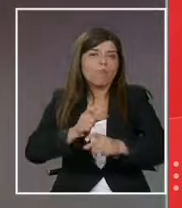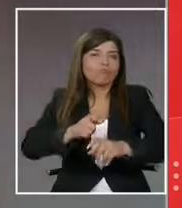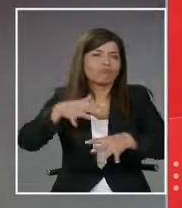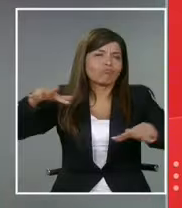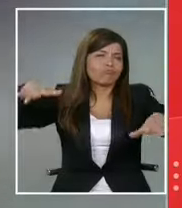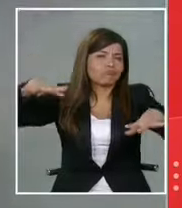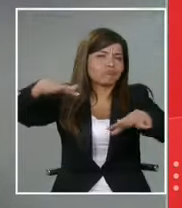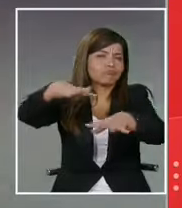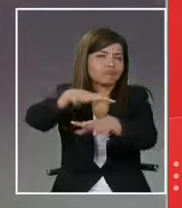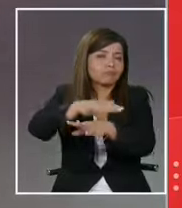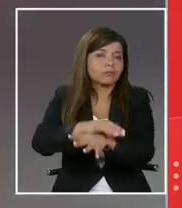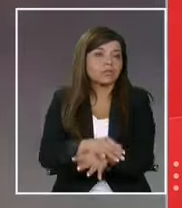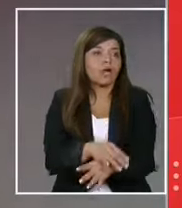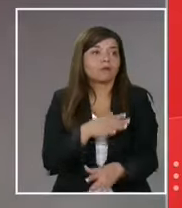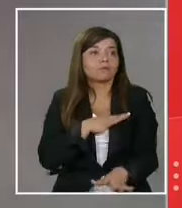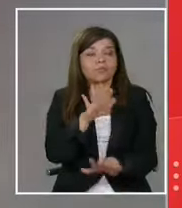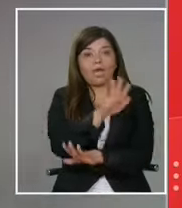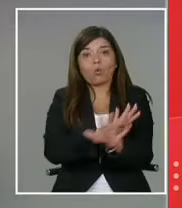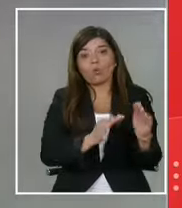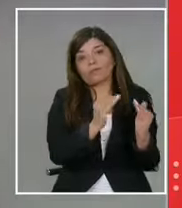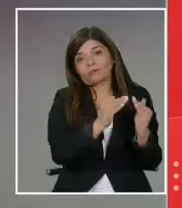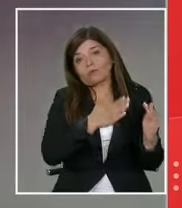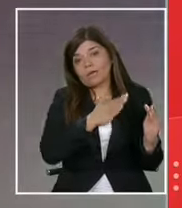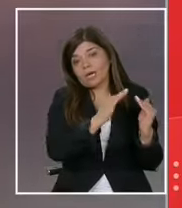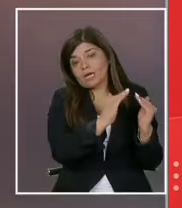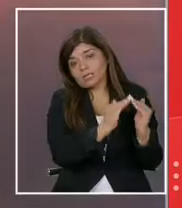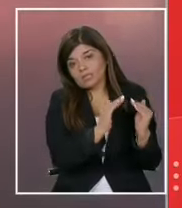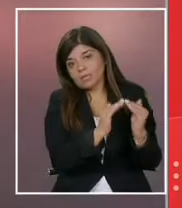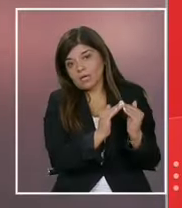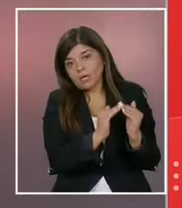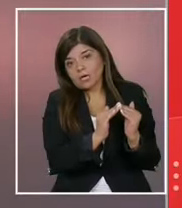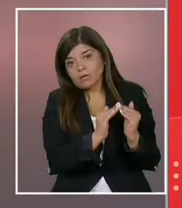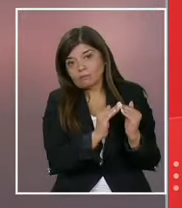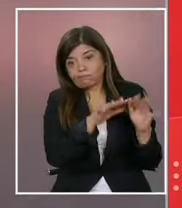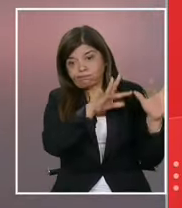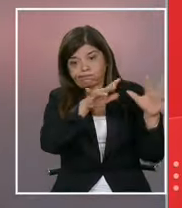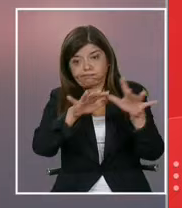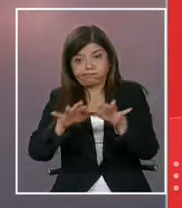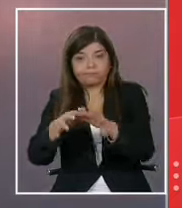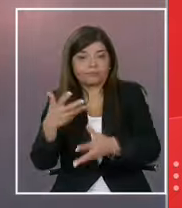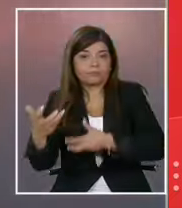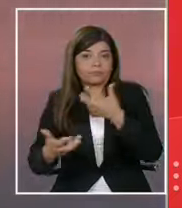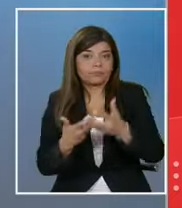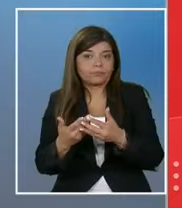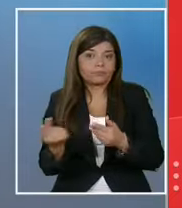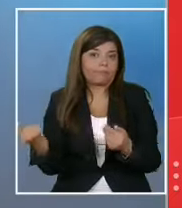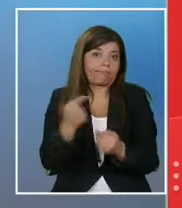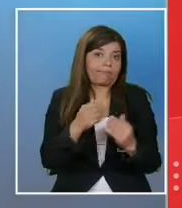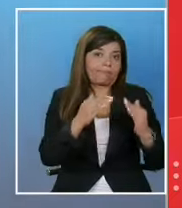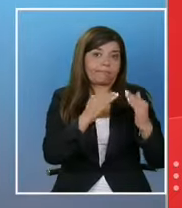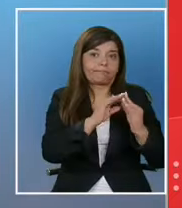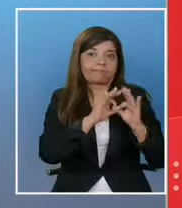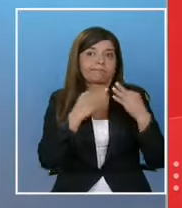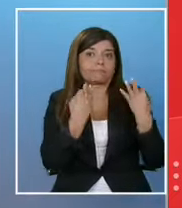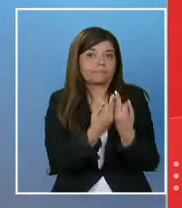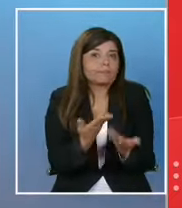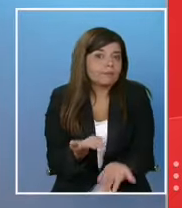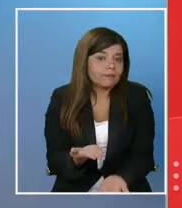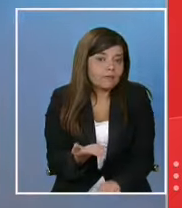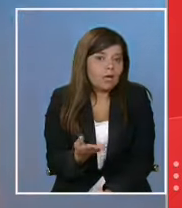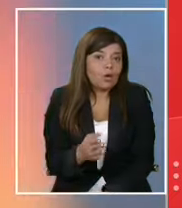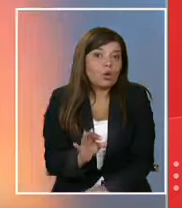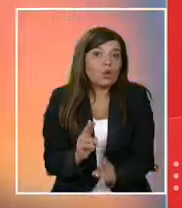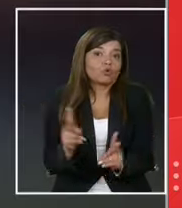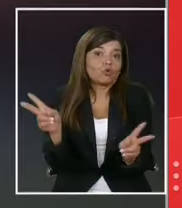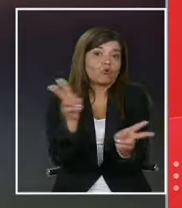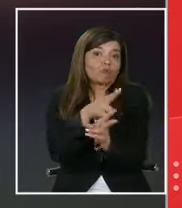mucho humo. Estaba cuidando que mi hogar, por aquí mi casa, que lo fueron a arrancar para abajo, porque si pasaba acá iba a tocar todo esto abajo. Menos mal